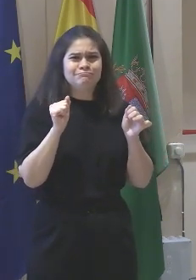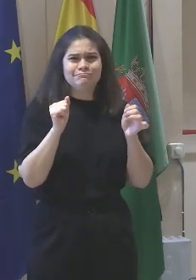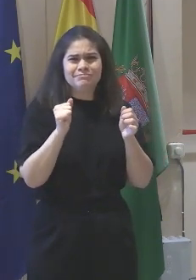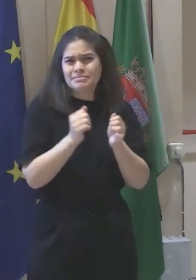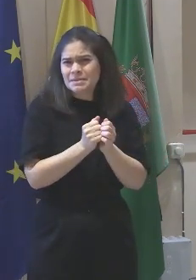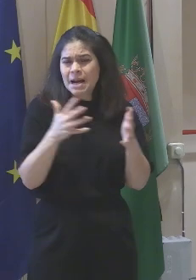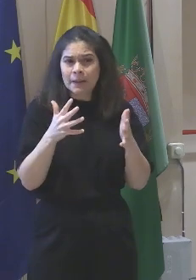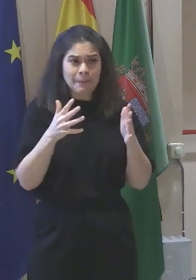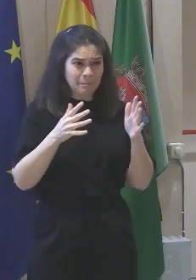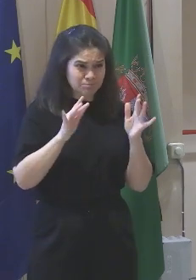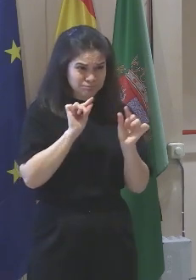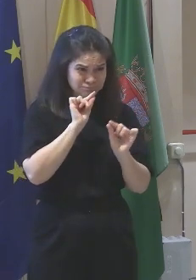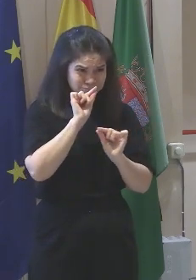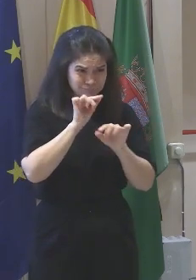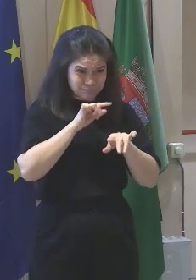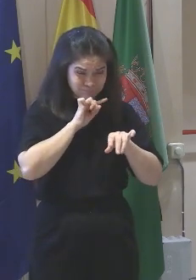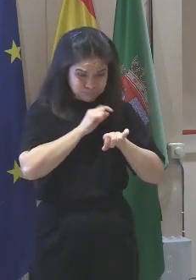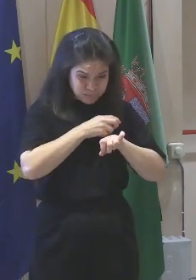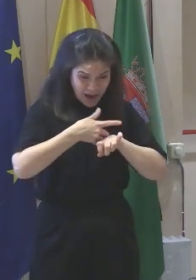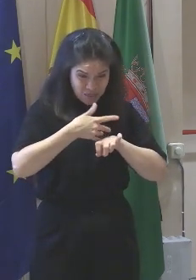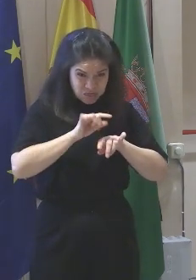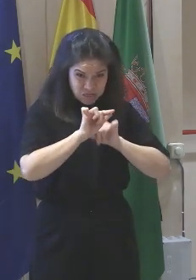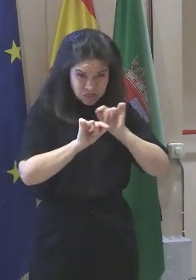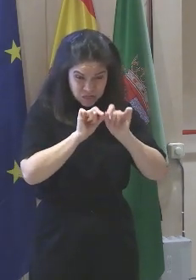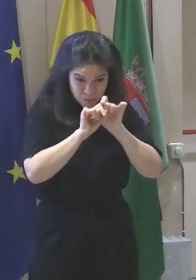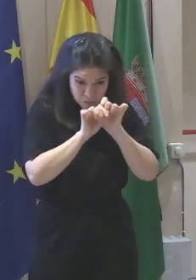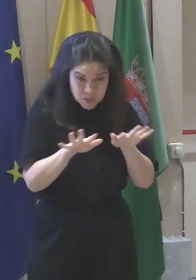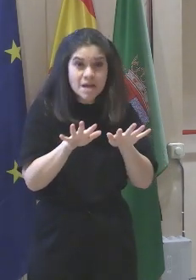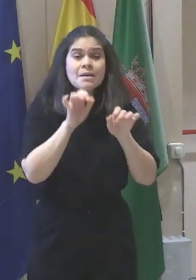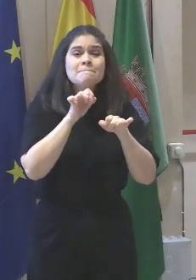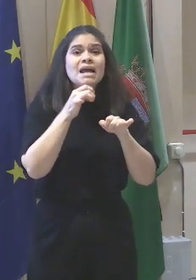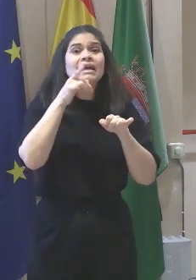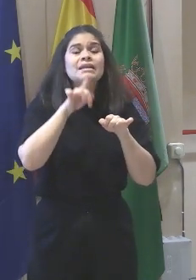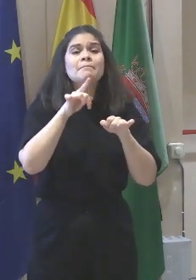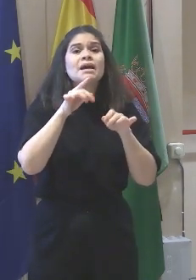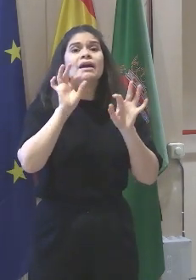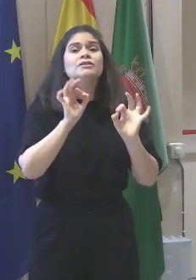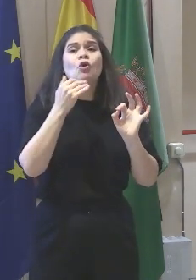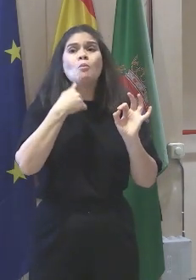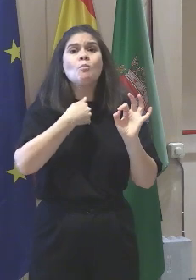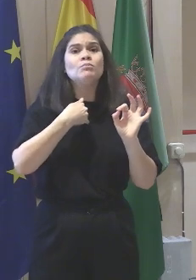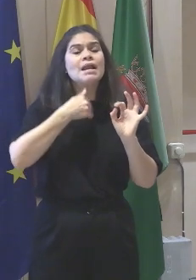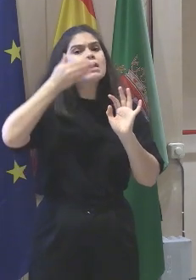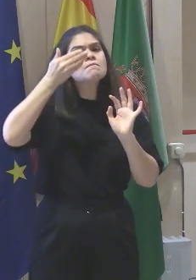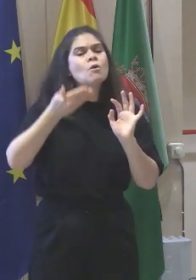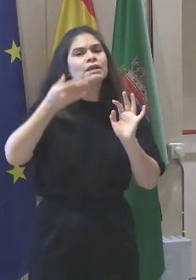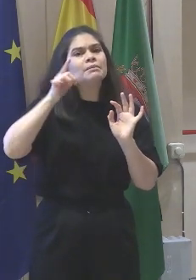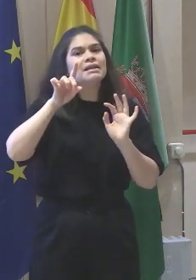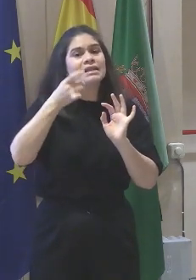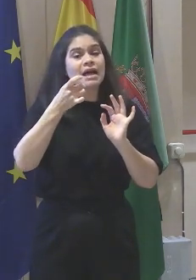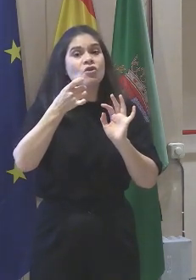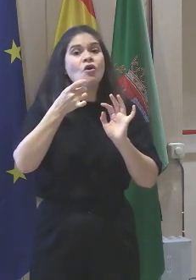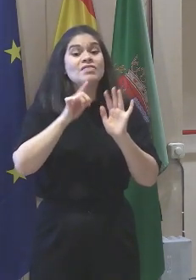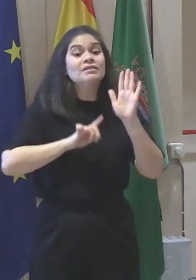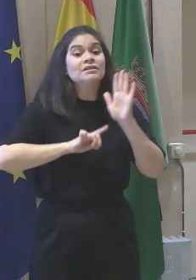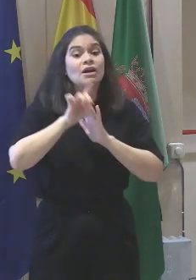1, ¿no? Que los factores ambientales juegan un papel también importante y necesario en el desarrollo de la